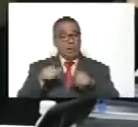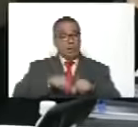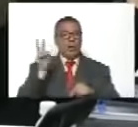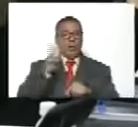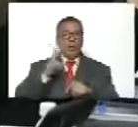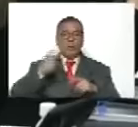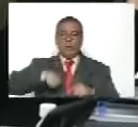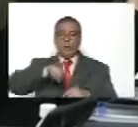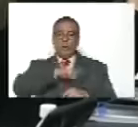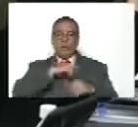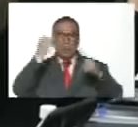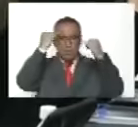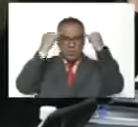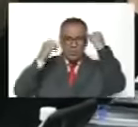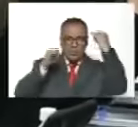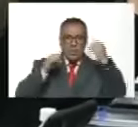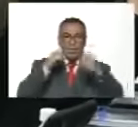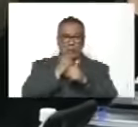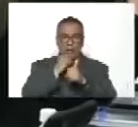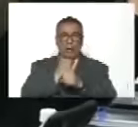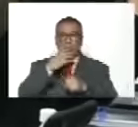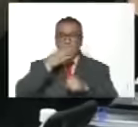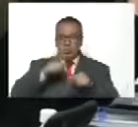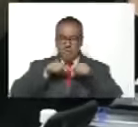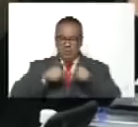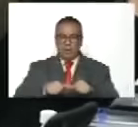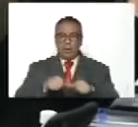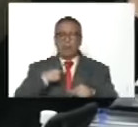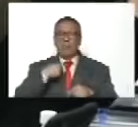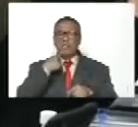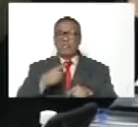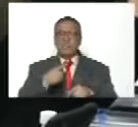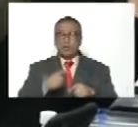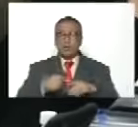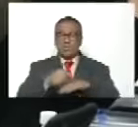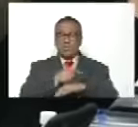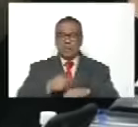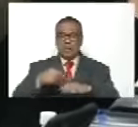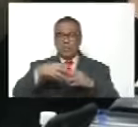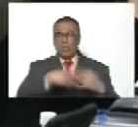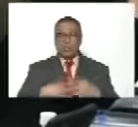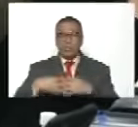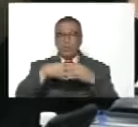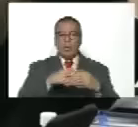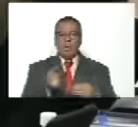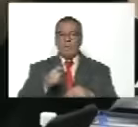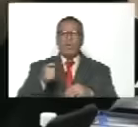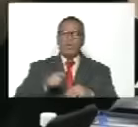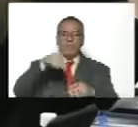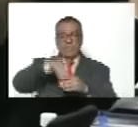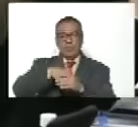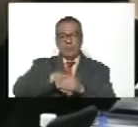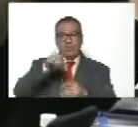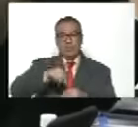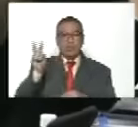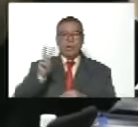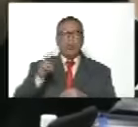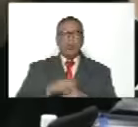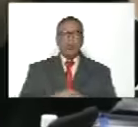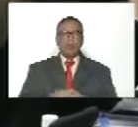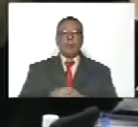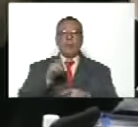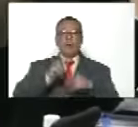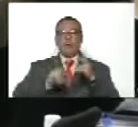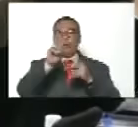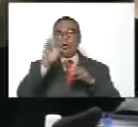Entonces, nuestra estrategia funciona y la mantenemos, decía el Departamento de Estado, a pocos meses de la elección presidencial. El